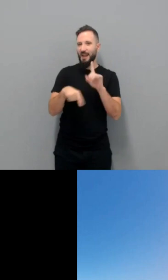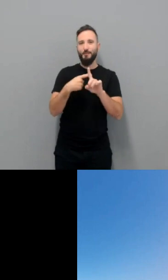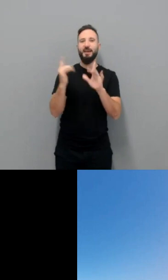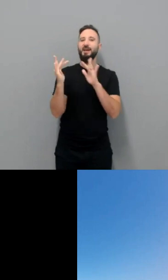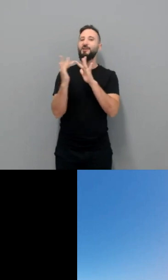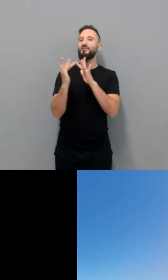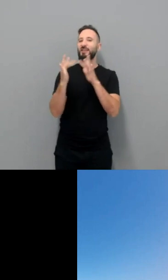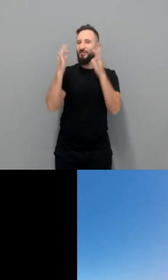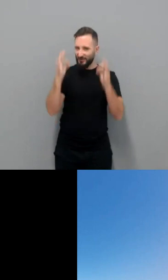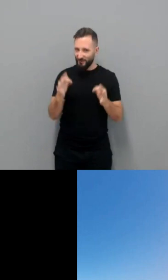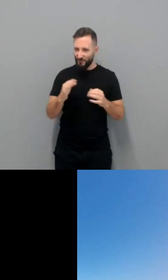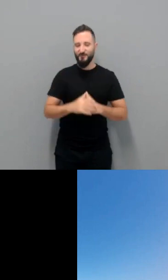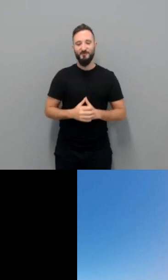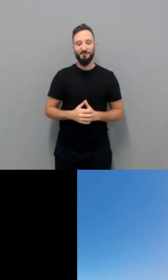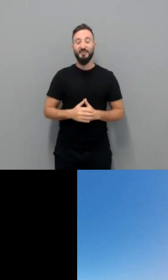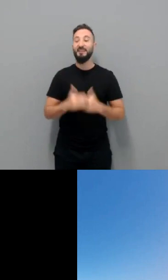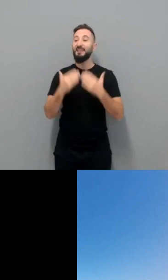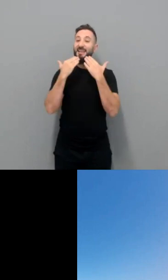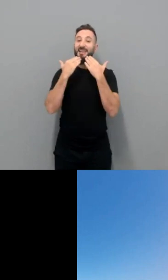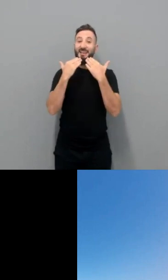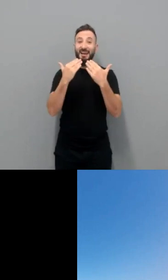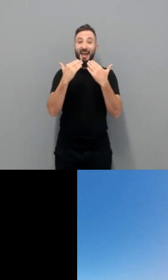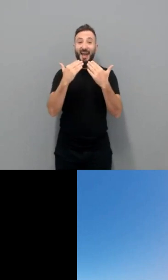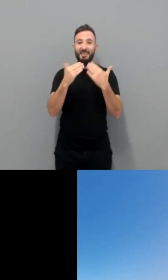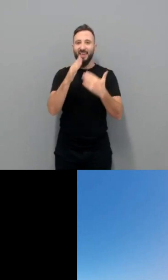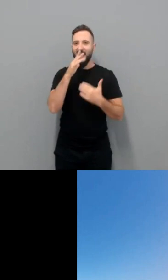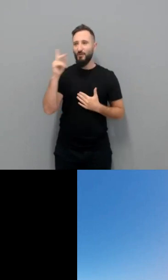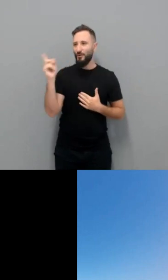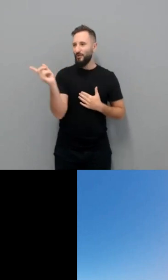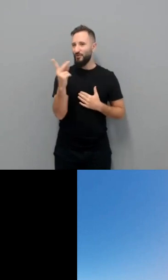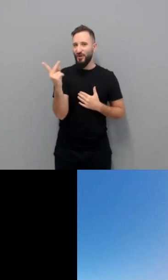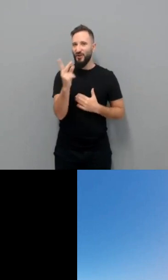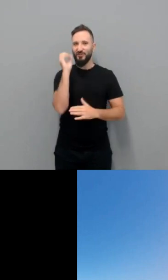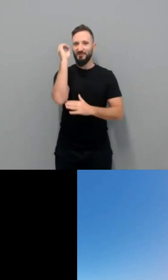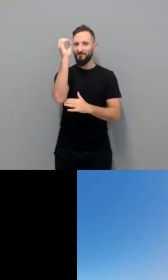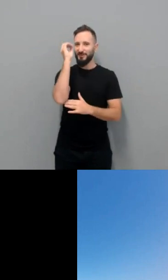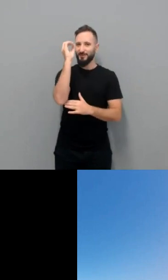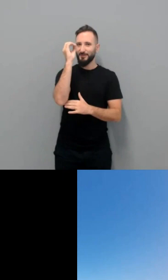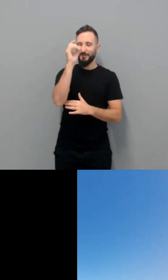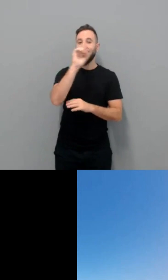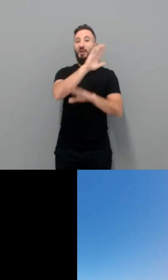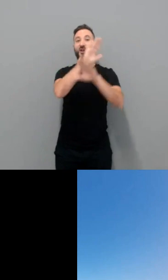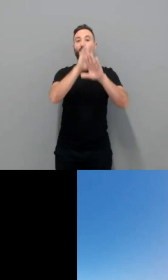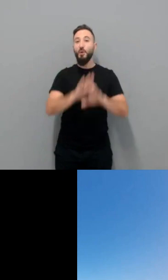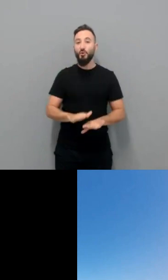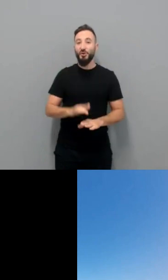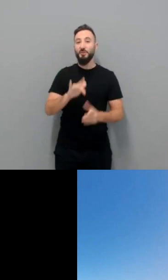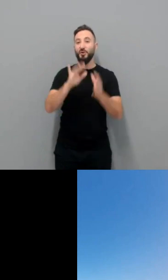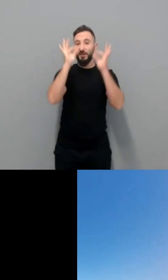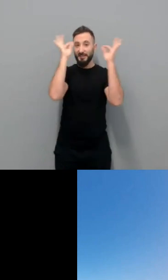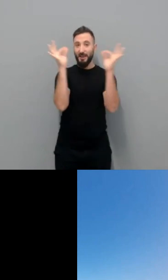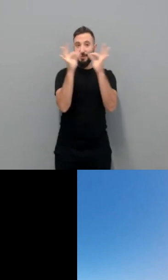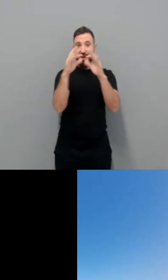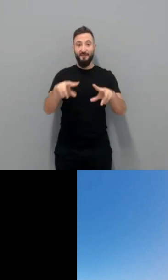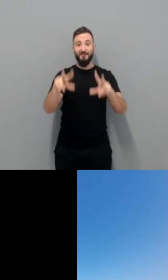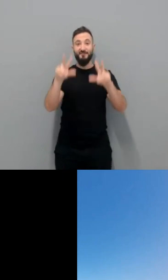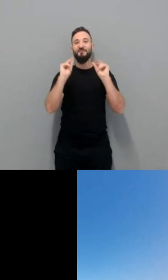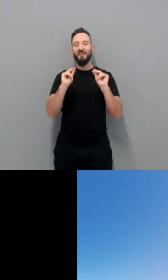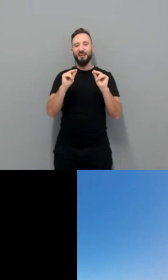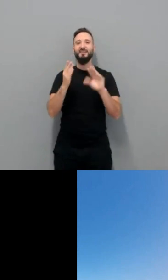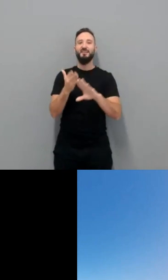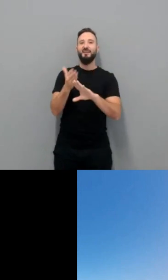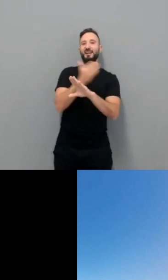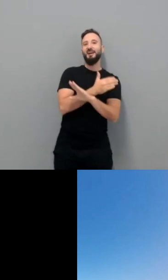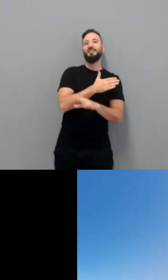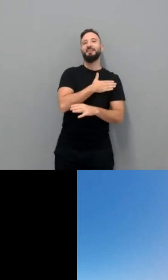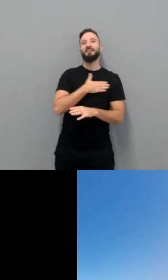contacto. Muchísimas gracias por vuestra intervención y para finalizar este seminario os voy a